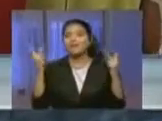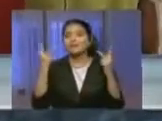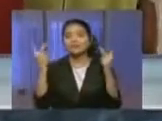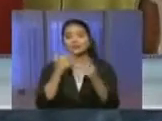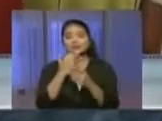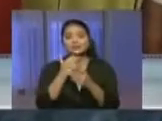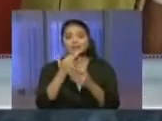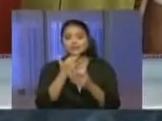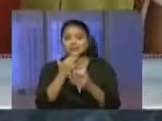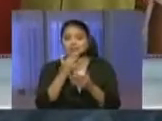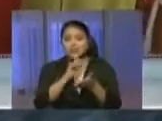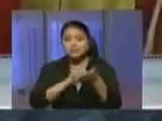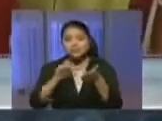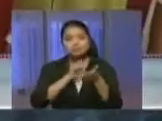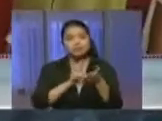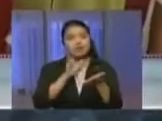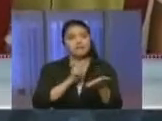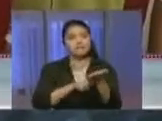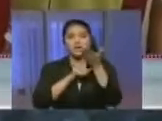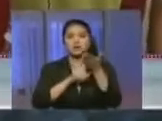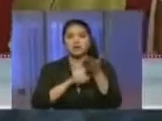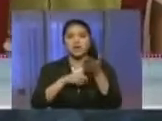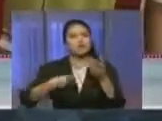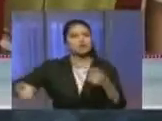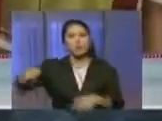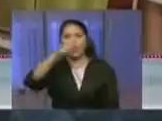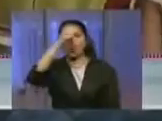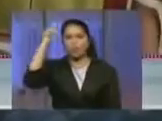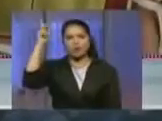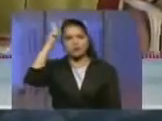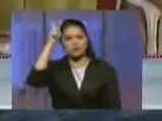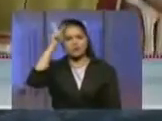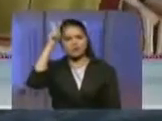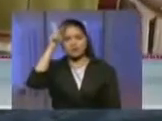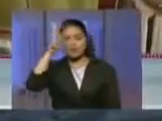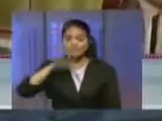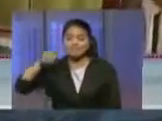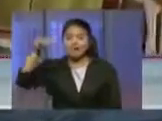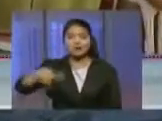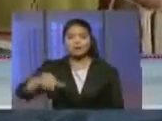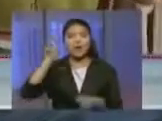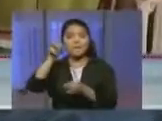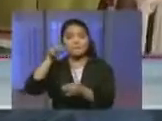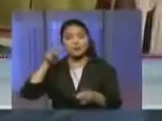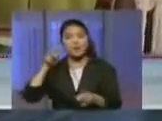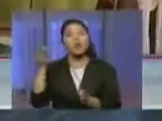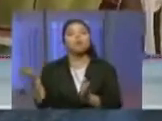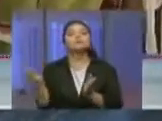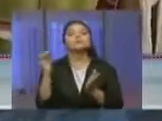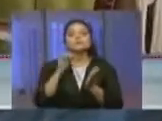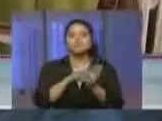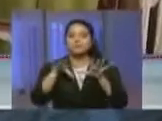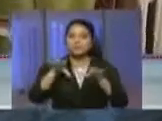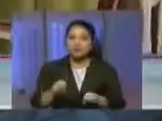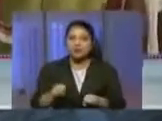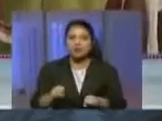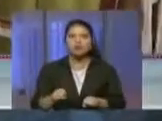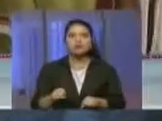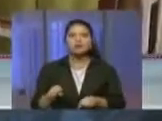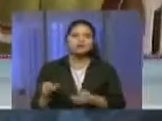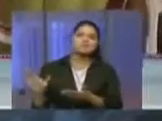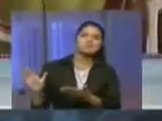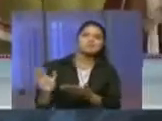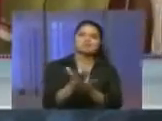escrito y la fuerza India el poder indio de La Amazona volverá al poder y sacará a los